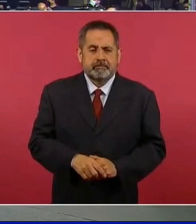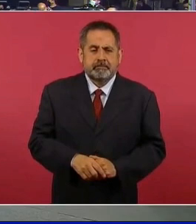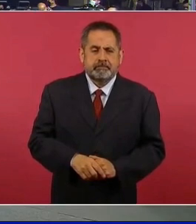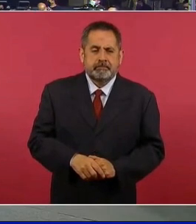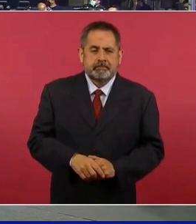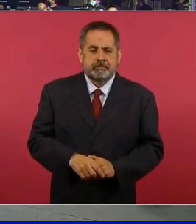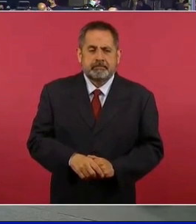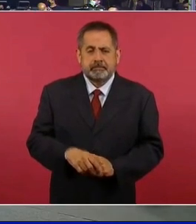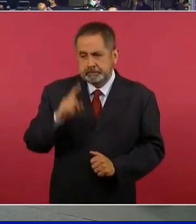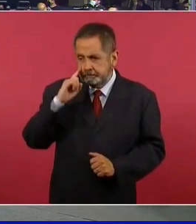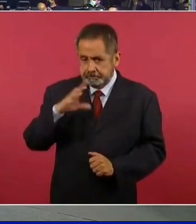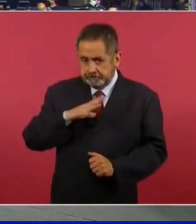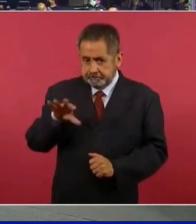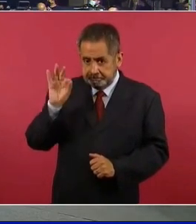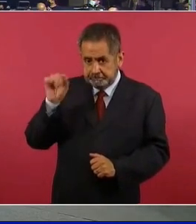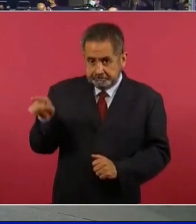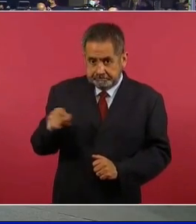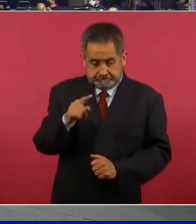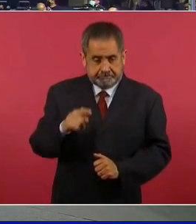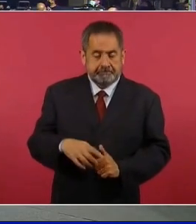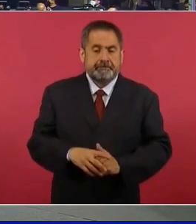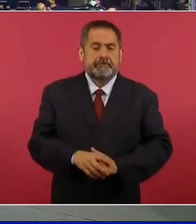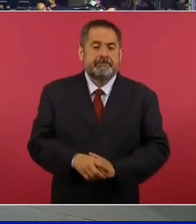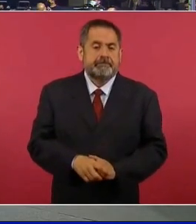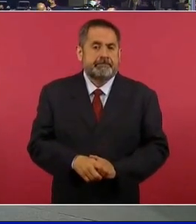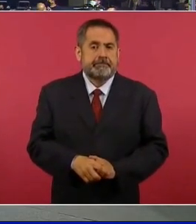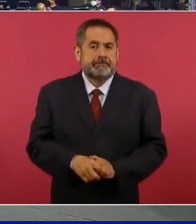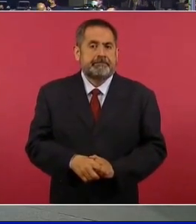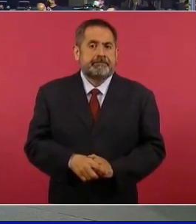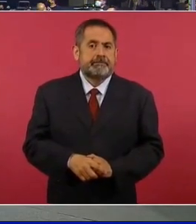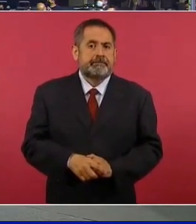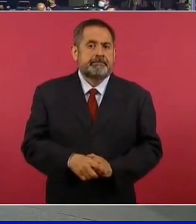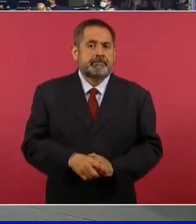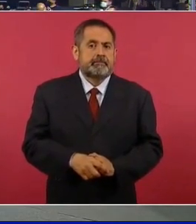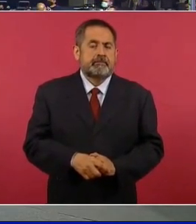A ver si la tenemos. Es